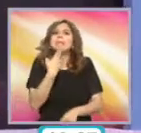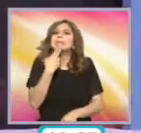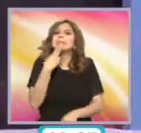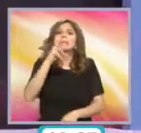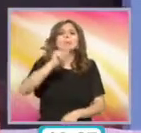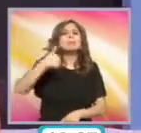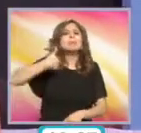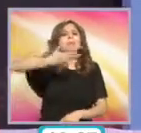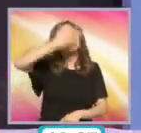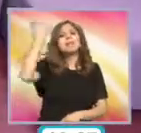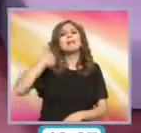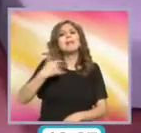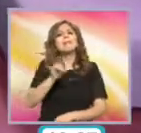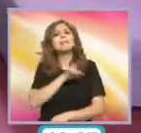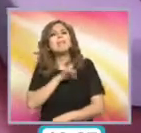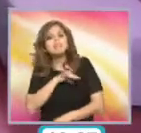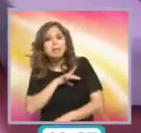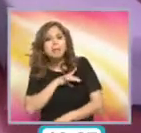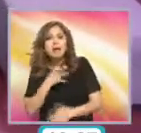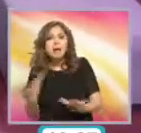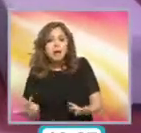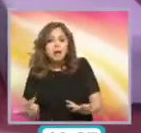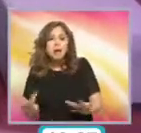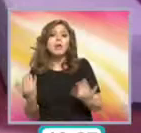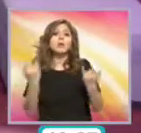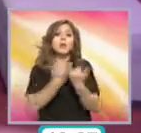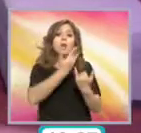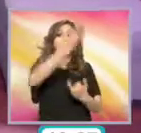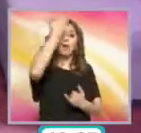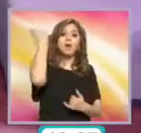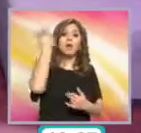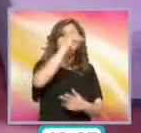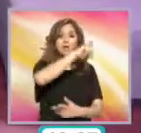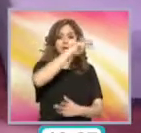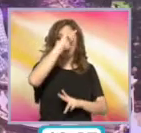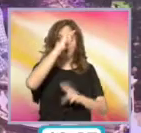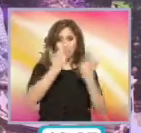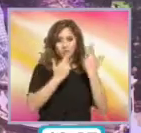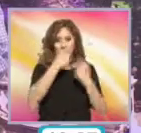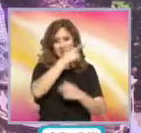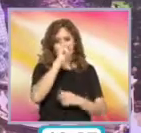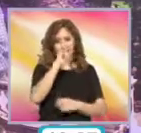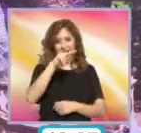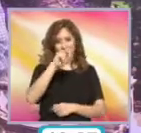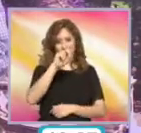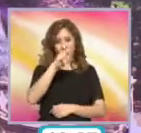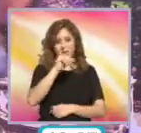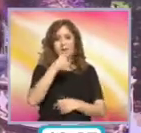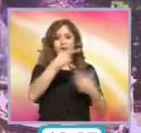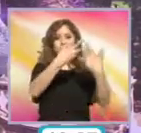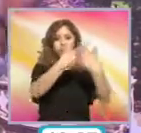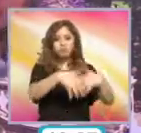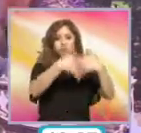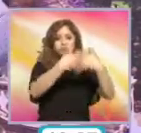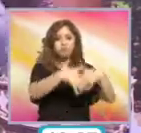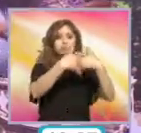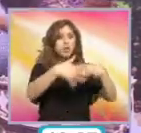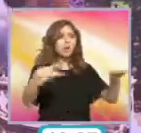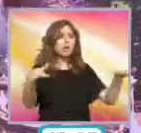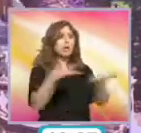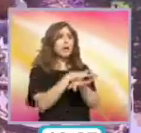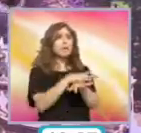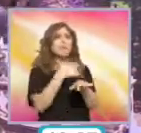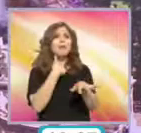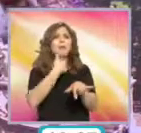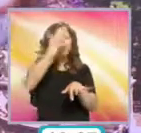revolución industrial, cuando empezamos a meter trabajo, máquinas, ¿no? También a la gente. Claro, como ahora es pura máquina, y entonces ¿quién va a trabajar? Ahora voy a poner una compu en tu lugar y